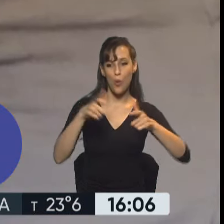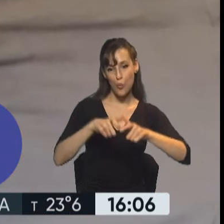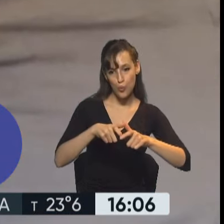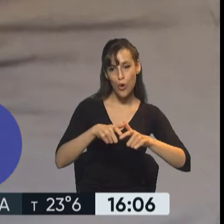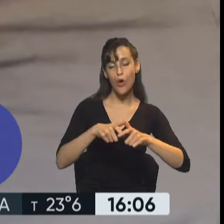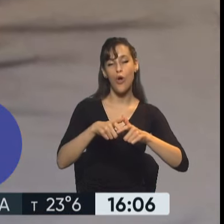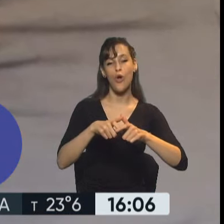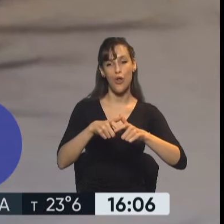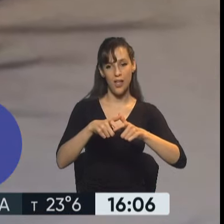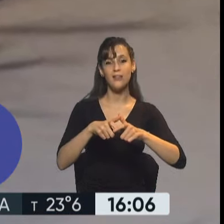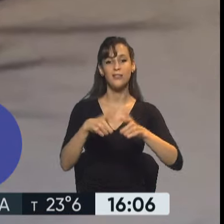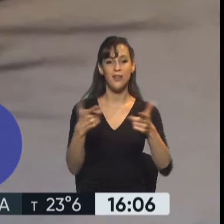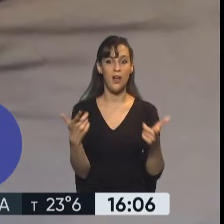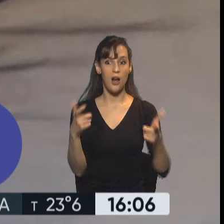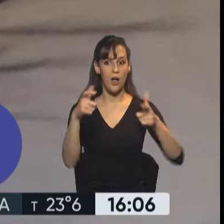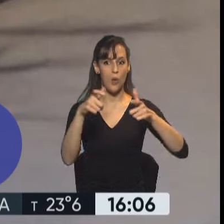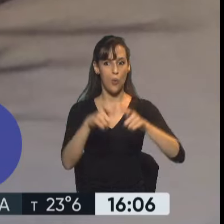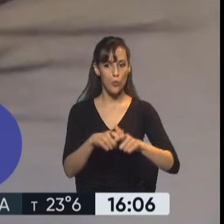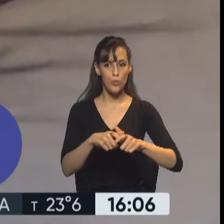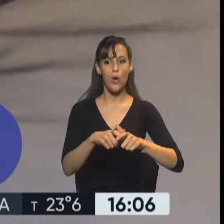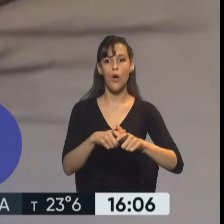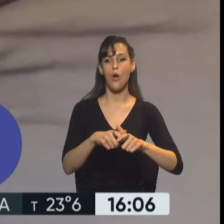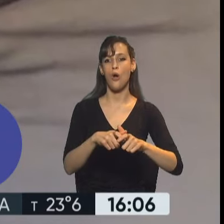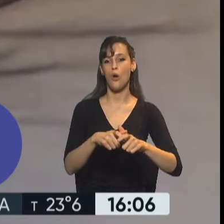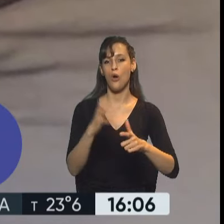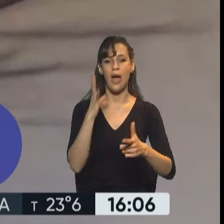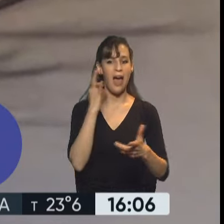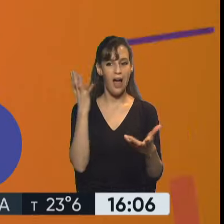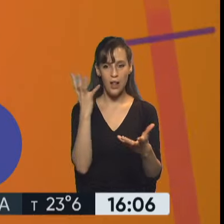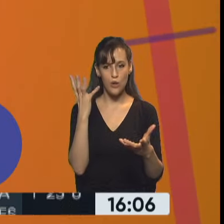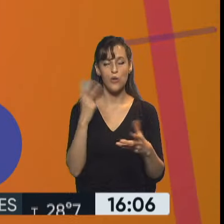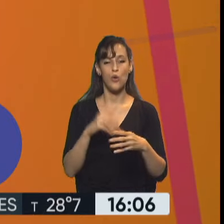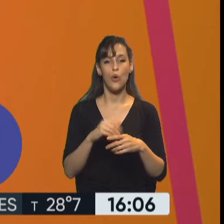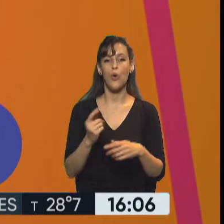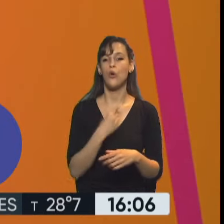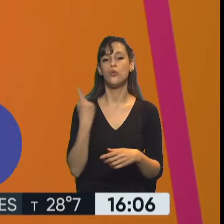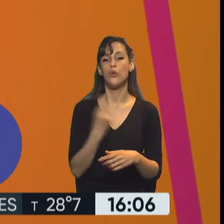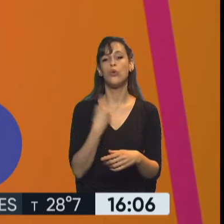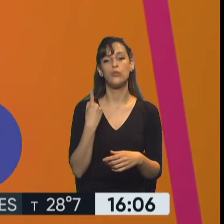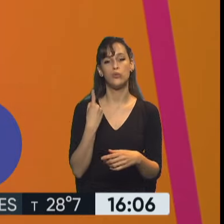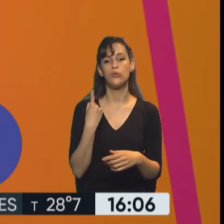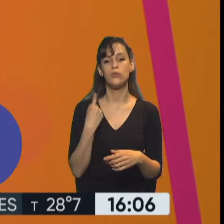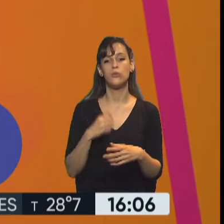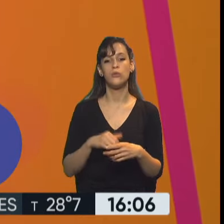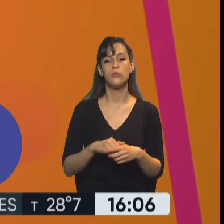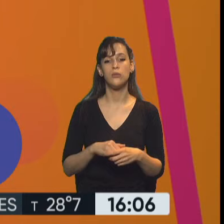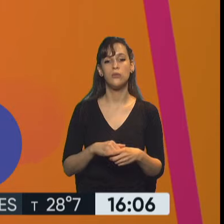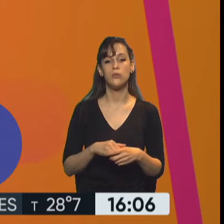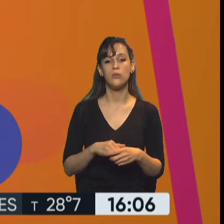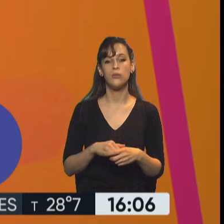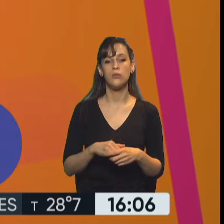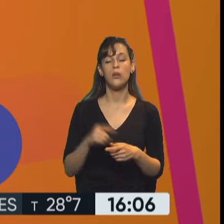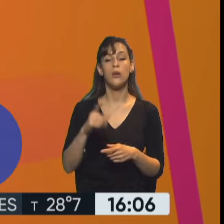hechos simbólicos, de actos de iniciación o determinado tipo de cuestiones. Nosotros en muchos motivos lo hemos cargado con este tipo de significación, ¿no? Y